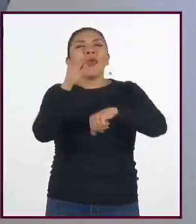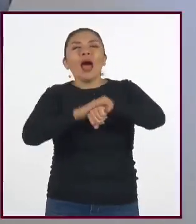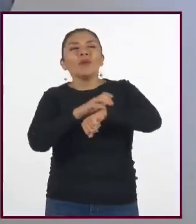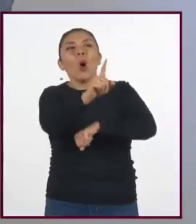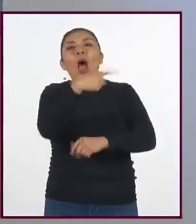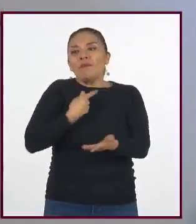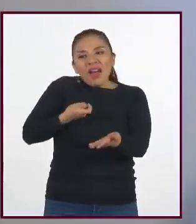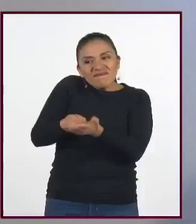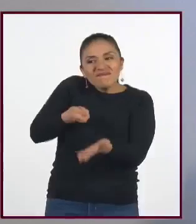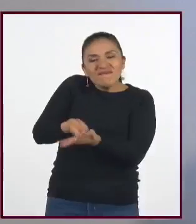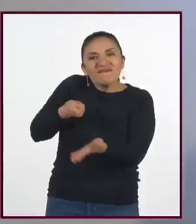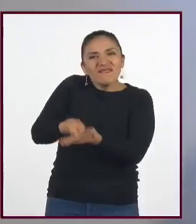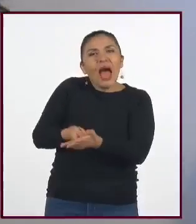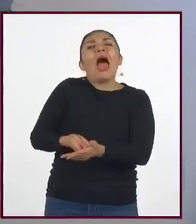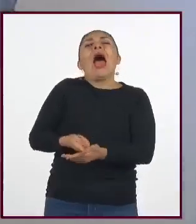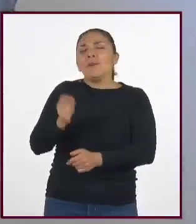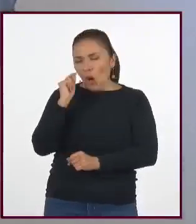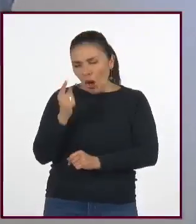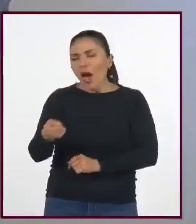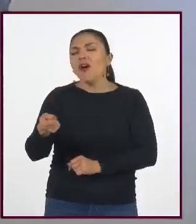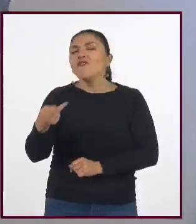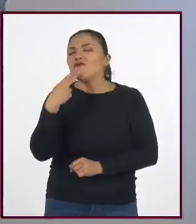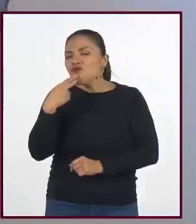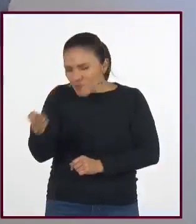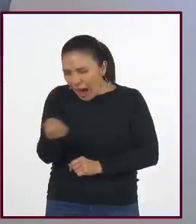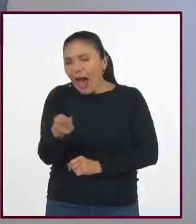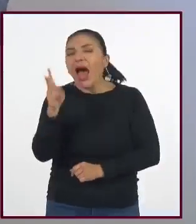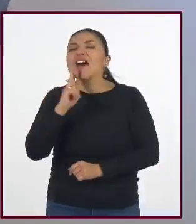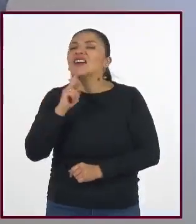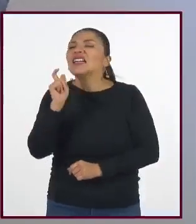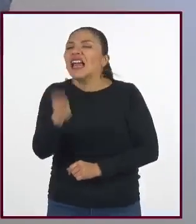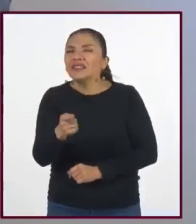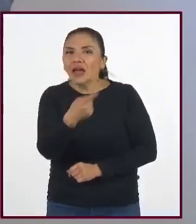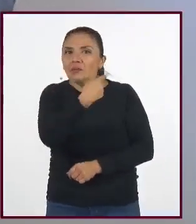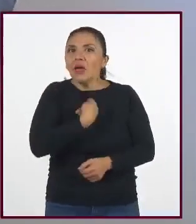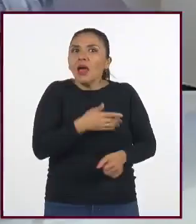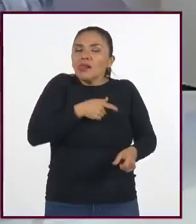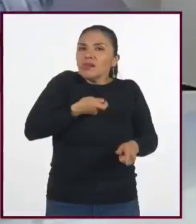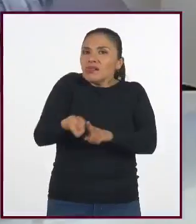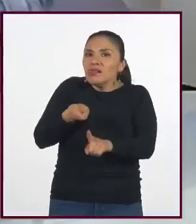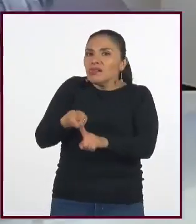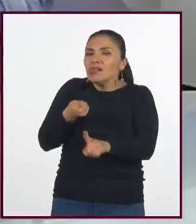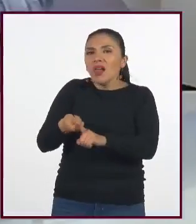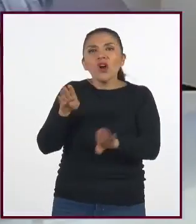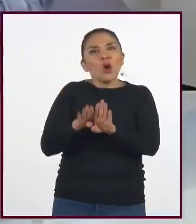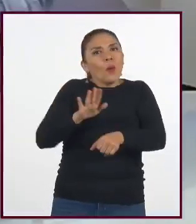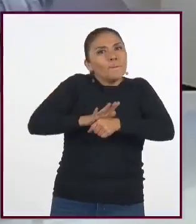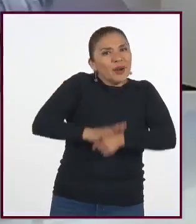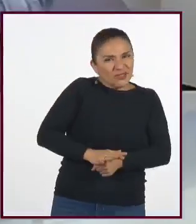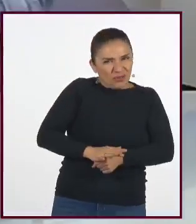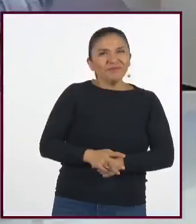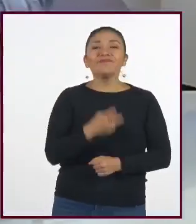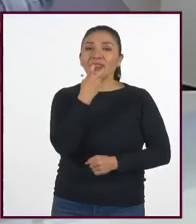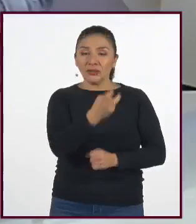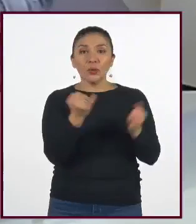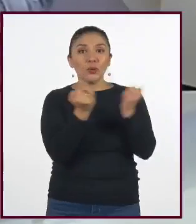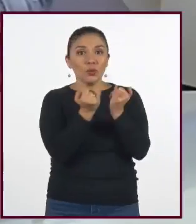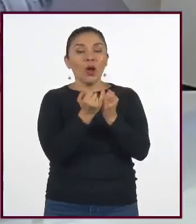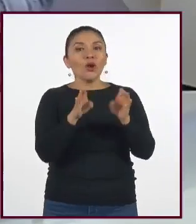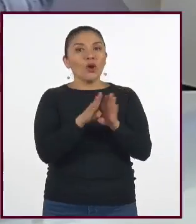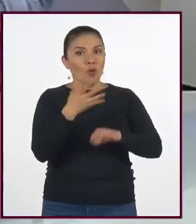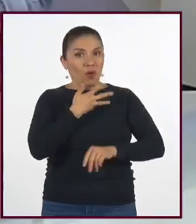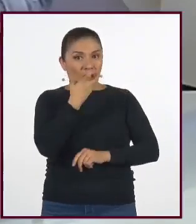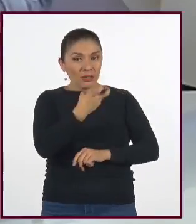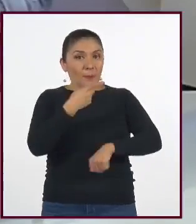también. A ver, fúmale. Esta presión social. Quería preguntarte sobre eso, si también entraba dentro de estos factores